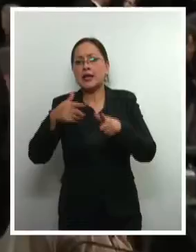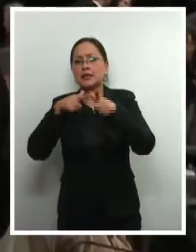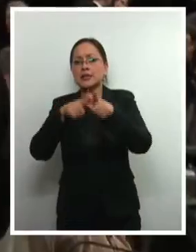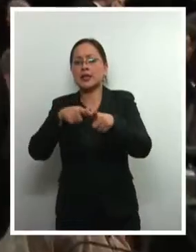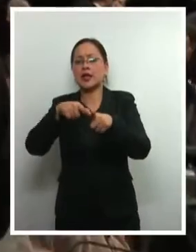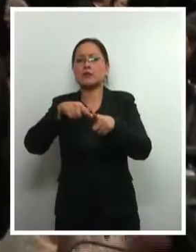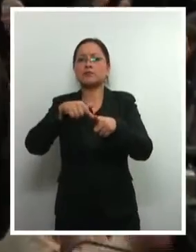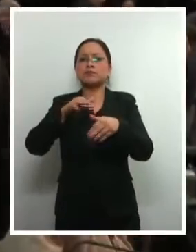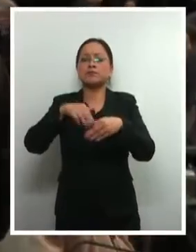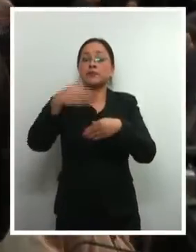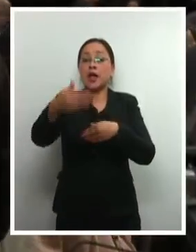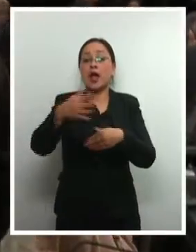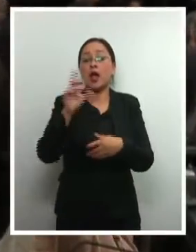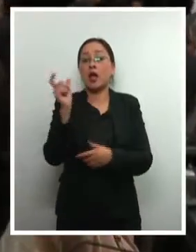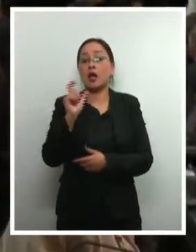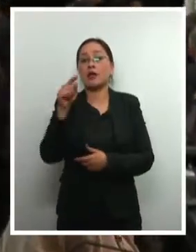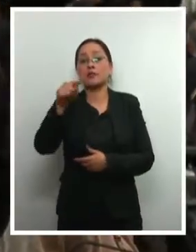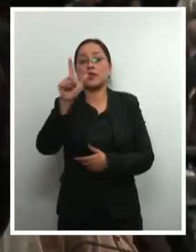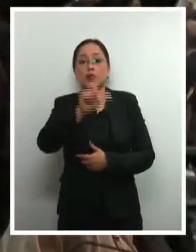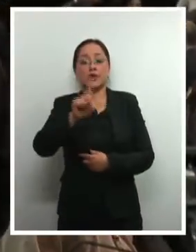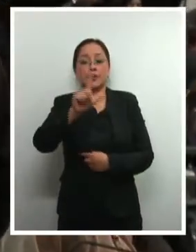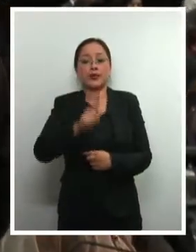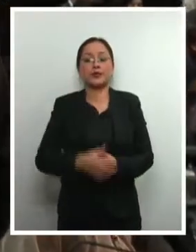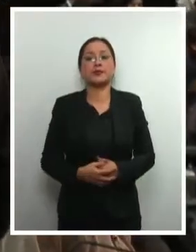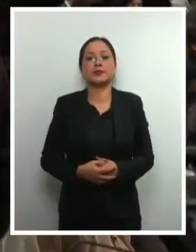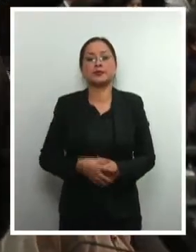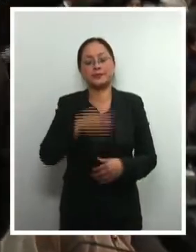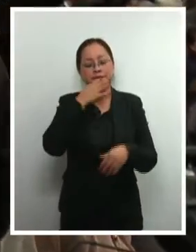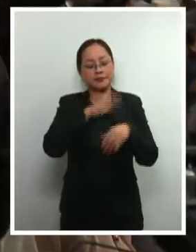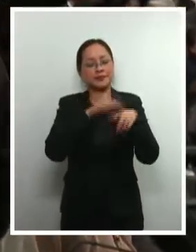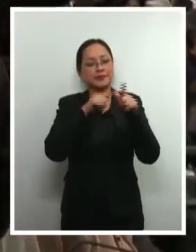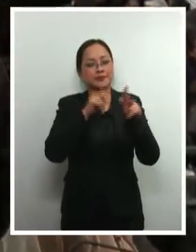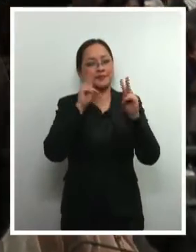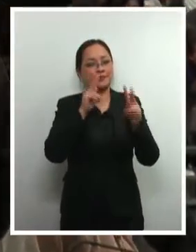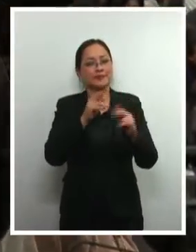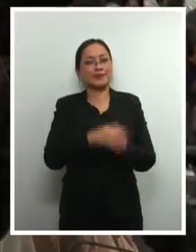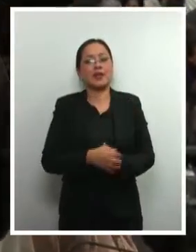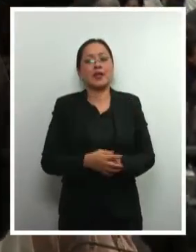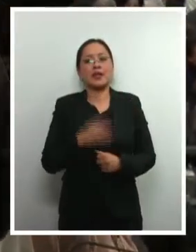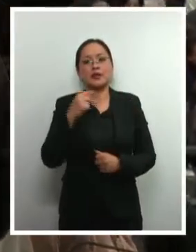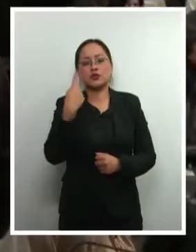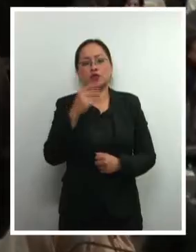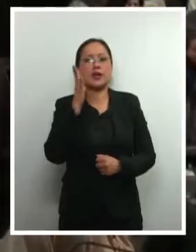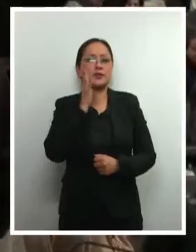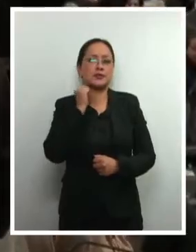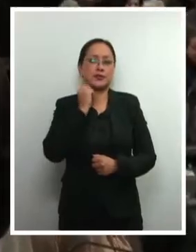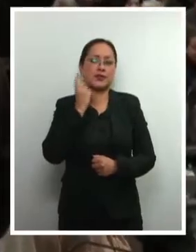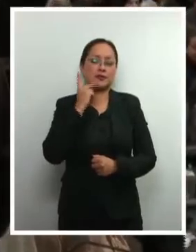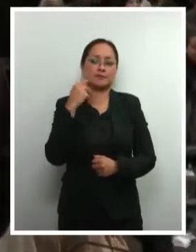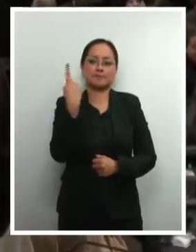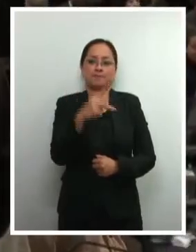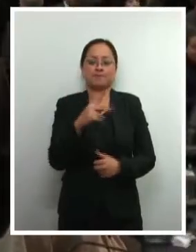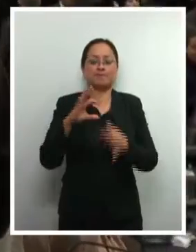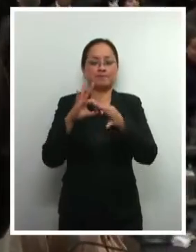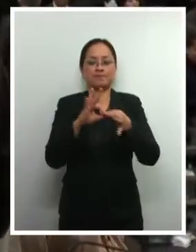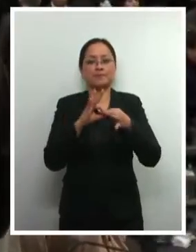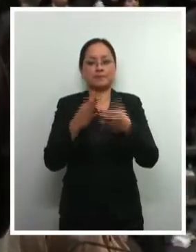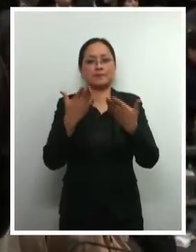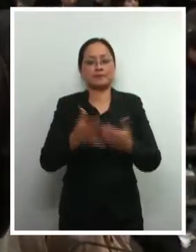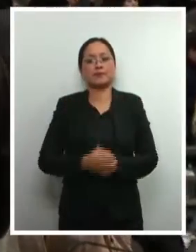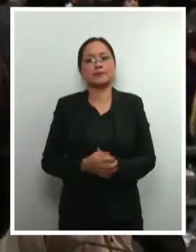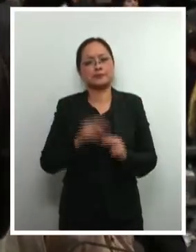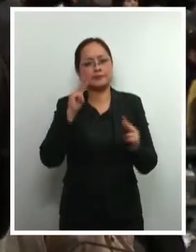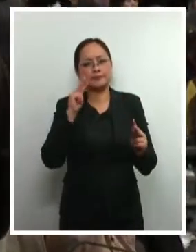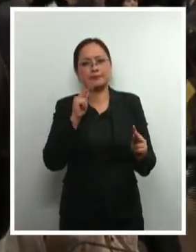se estarán reanudando el próximo lunes. Así que lo invito a que esté al pendiente de la señal del canal del Congreso, el canal de la Unión, y le dé